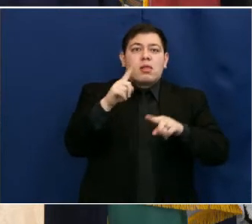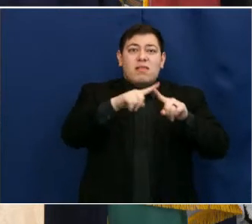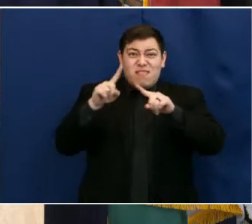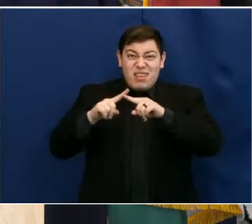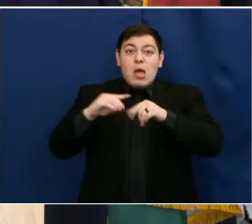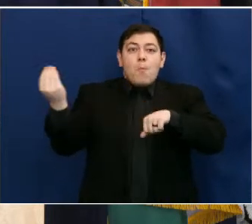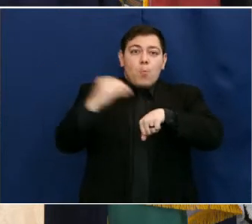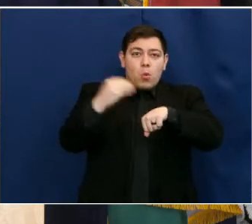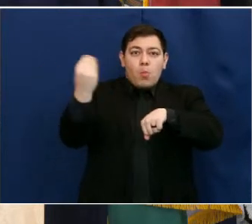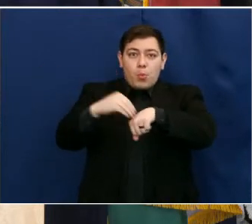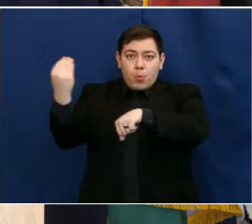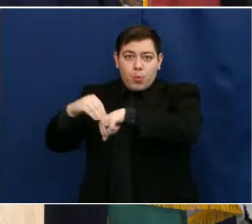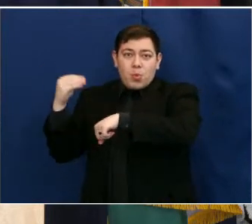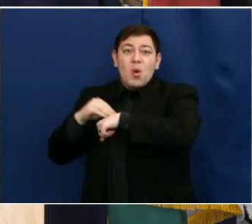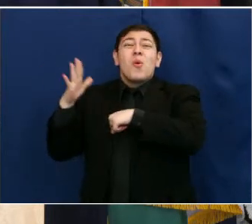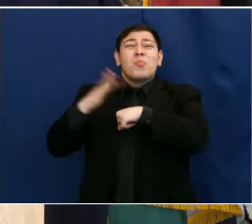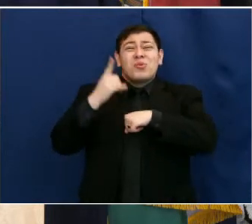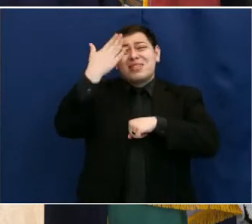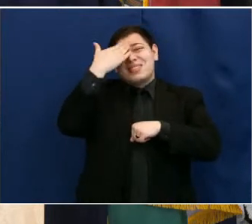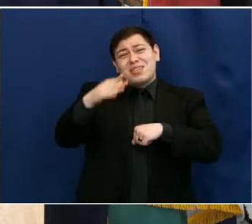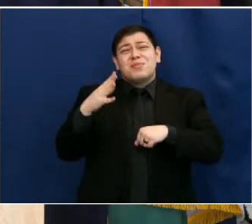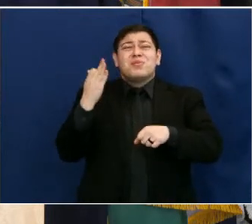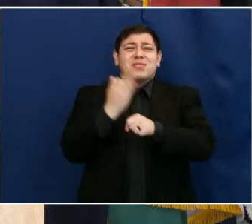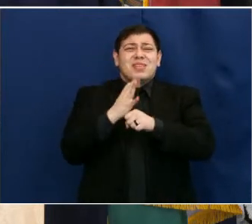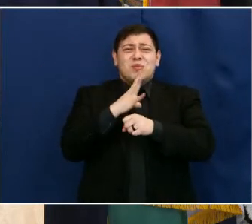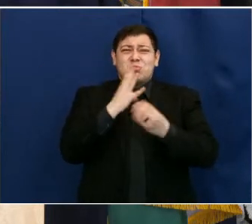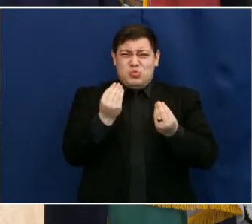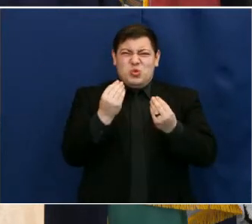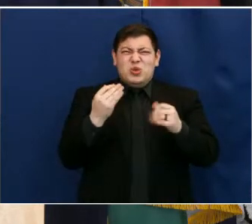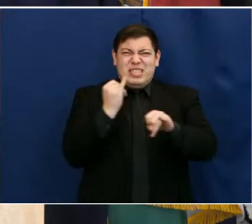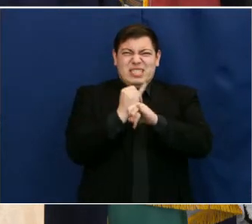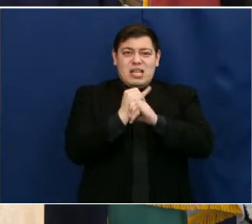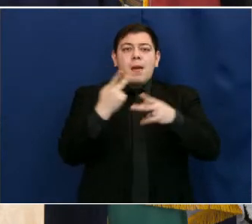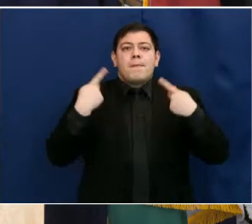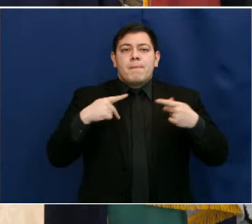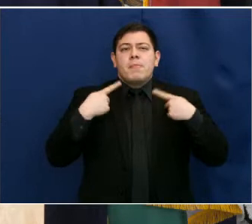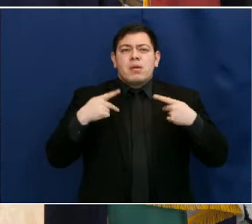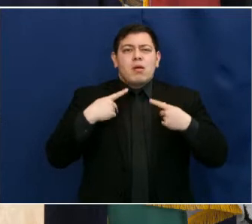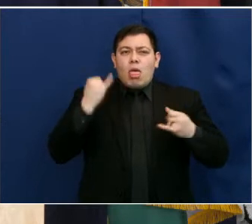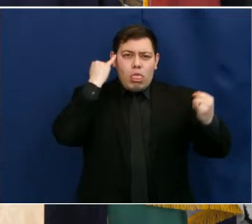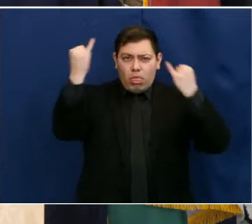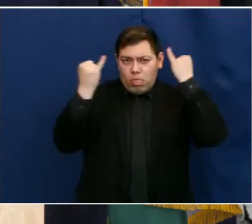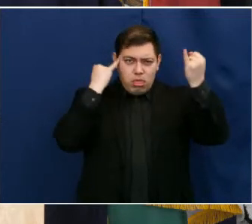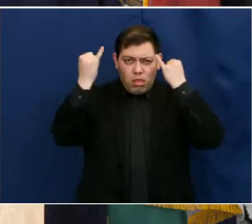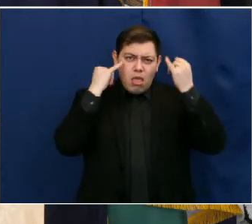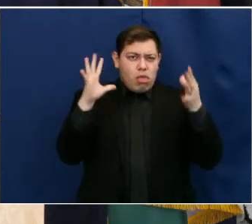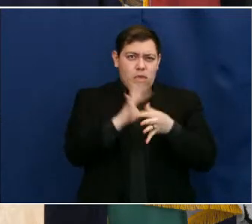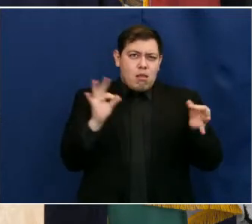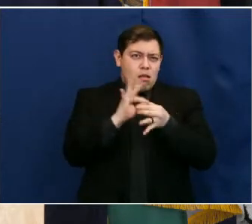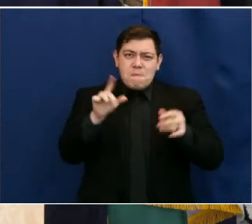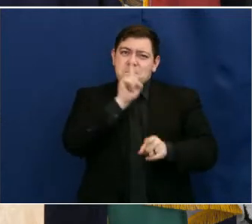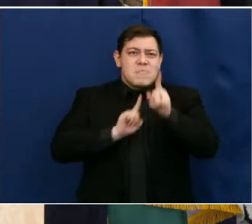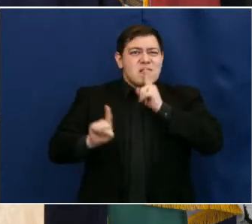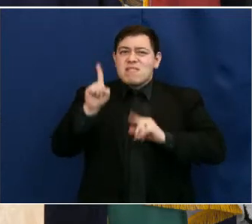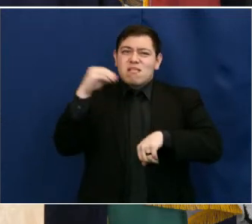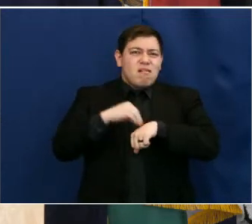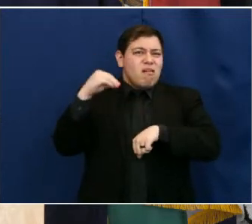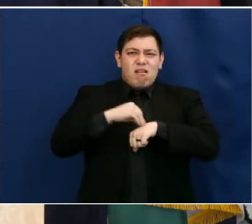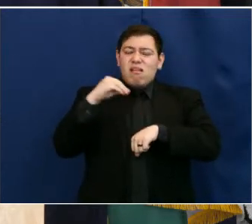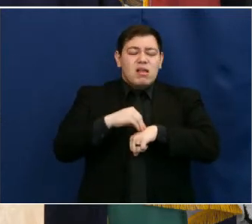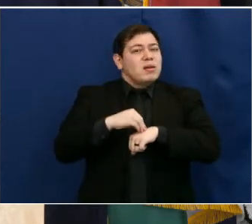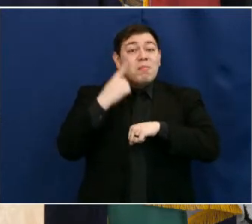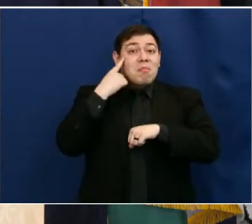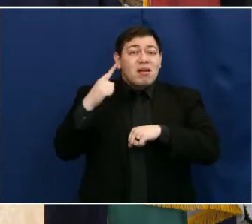mala información, mucha información incorrecta en las redes sociales y hay muchísimas preguntas que las personas tienen. Lo que sí quiero que sepan es que mi equipo